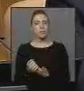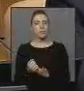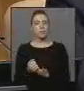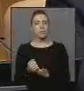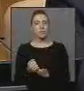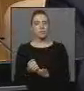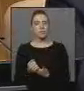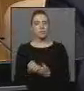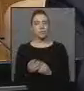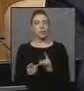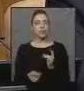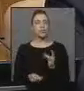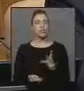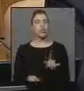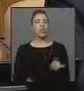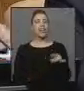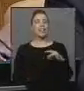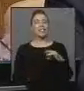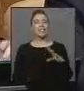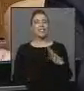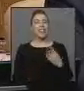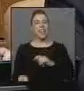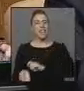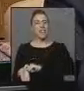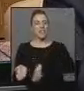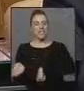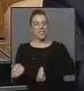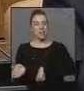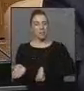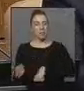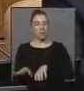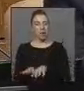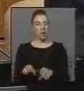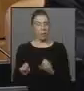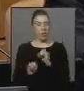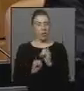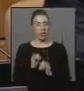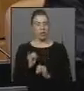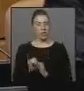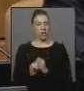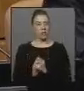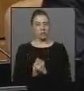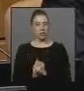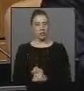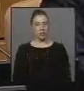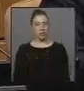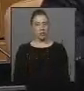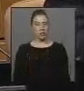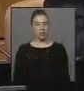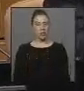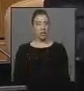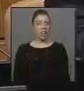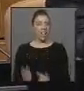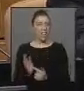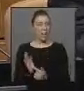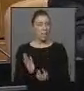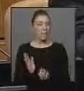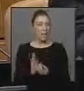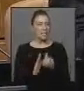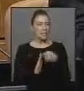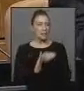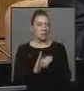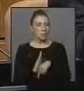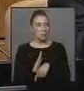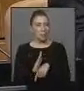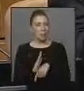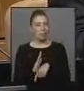el hecho de que Chile esté suscribiendo un convenio internacional? Esto es mucho más profundo.